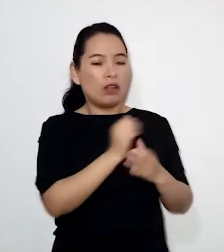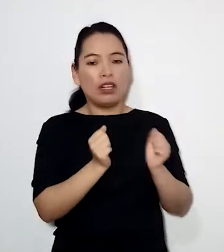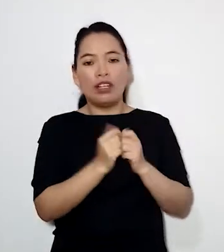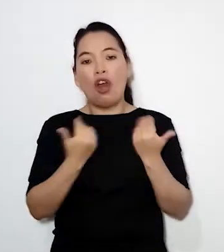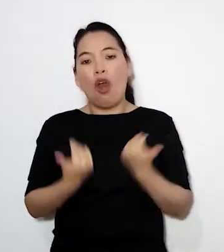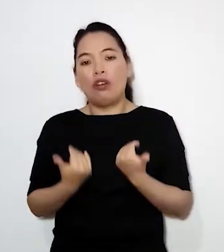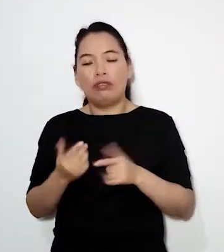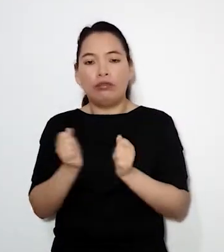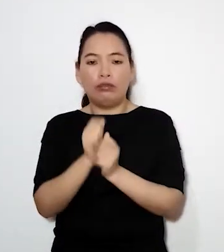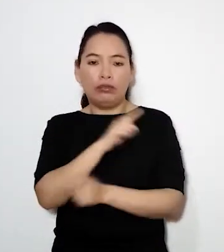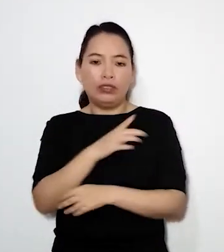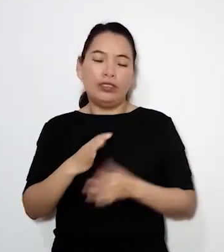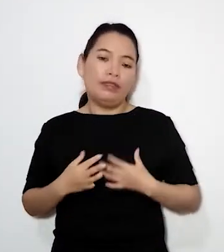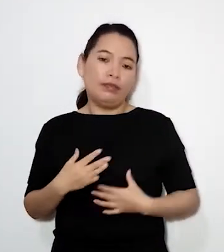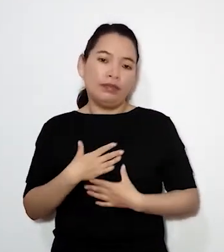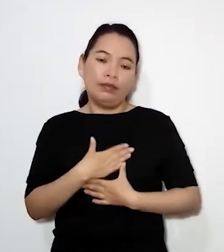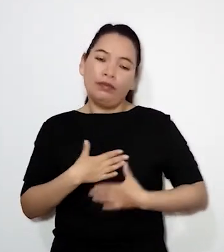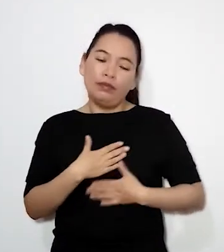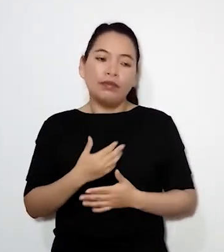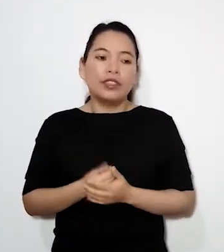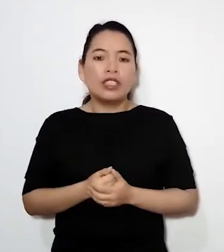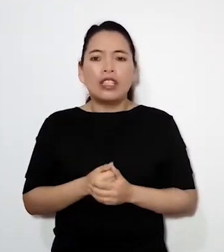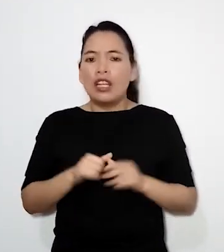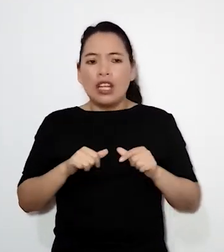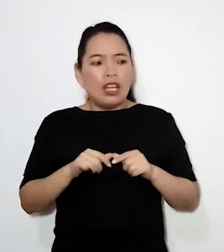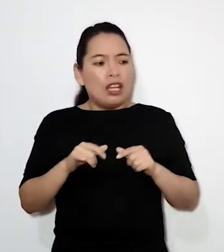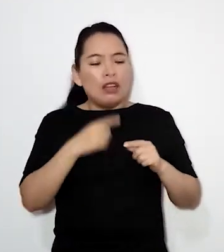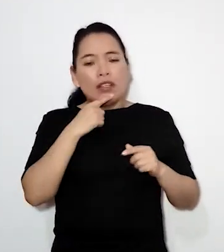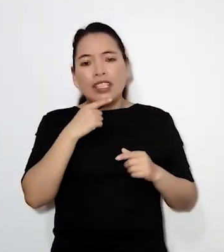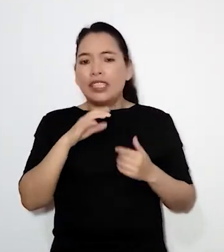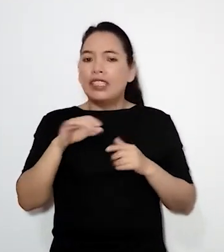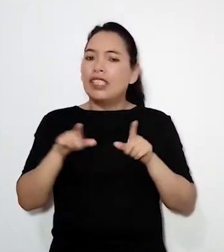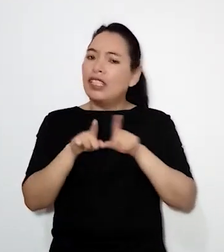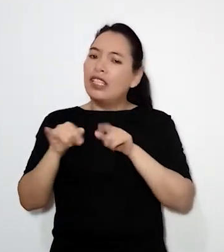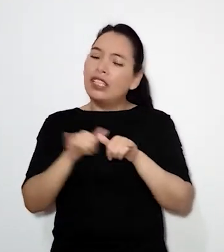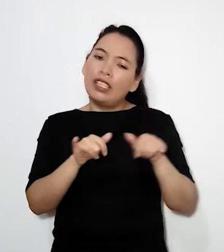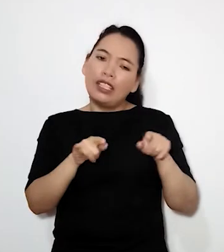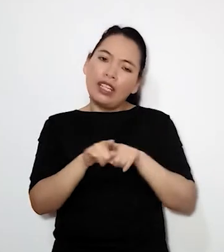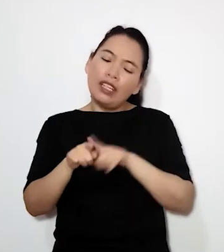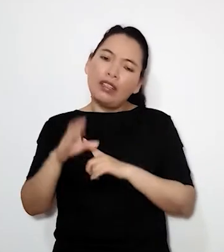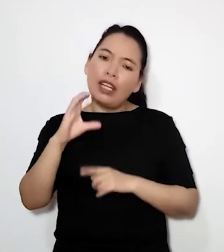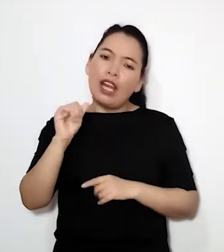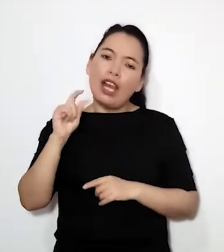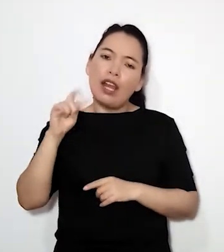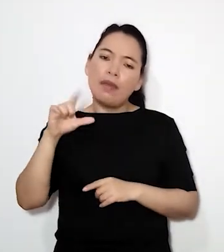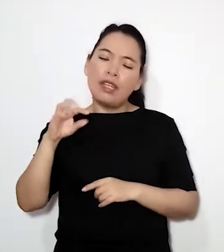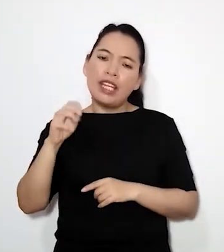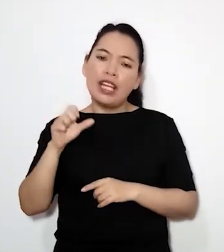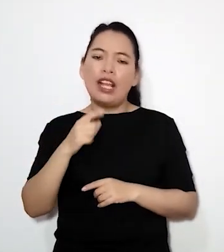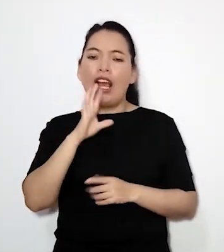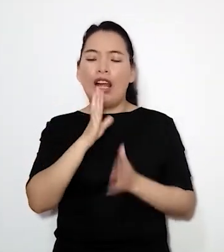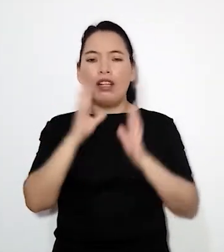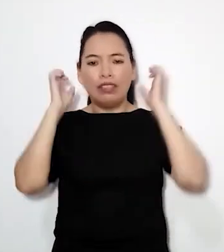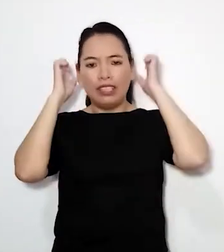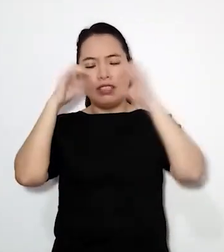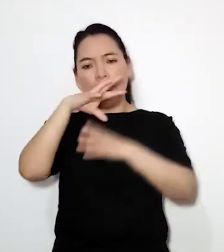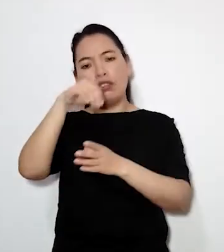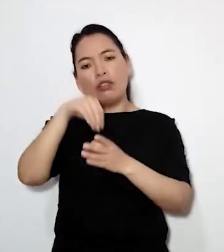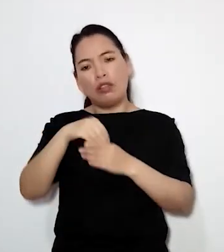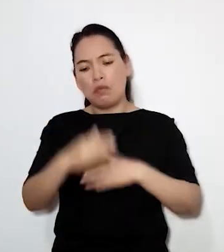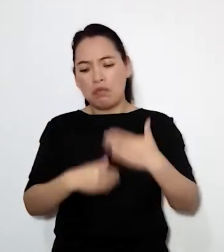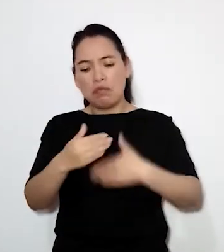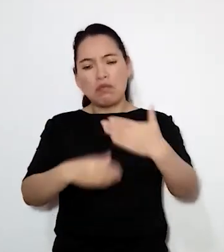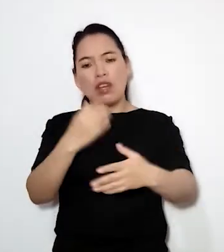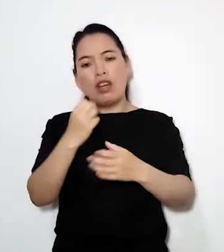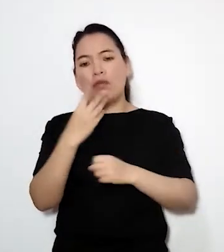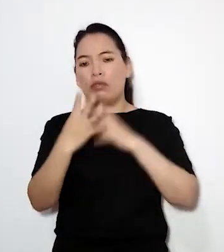Bueno, en línea con lo que decía Camila al comienzo, yo creo que es claro que la educación inclusiva ha ido avanzando mucho en los últimos años y hasta me